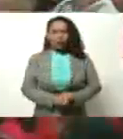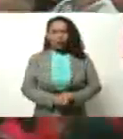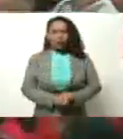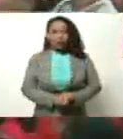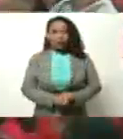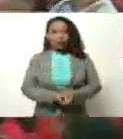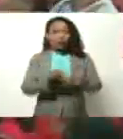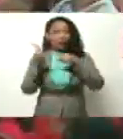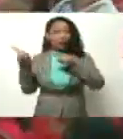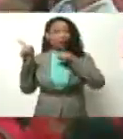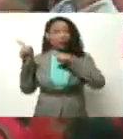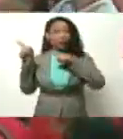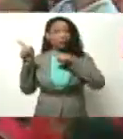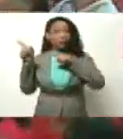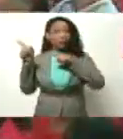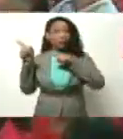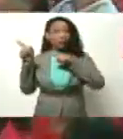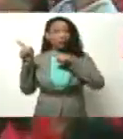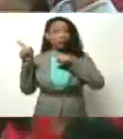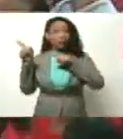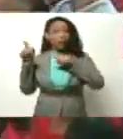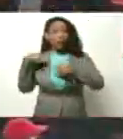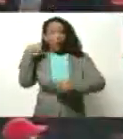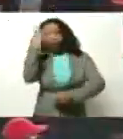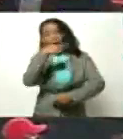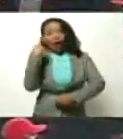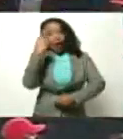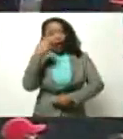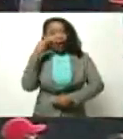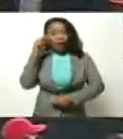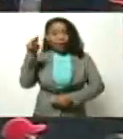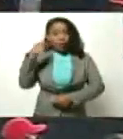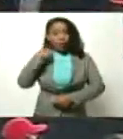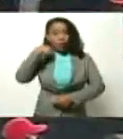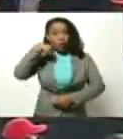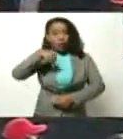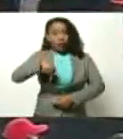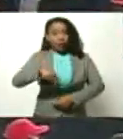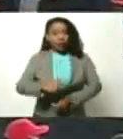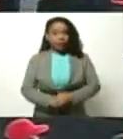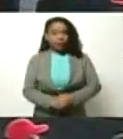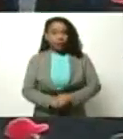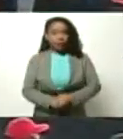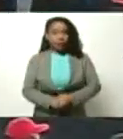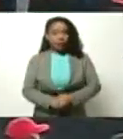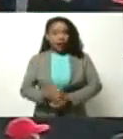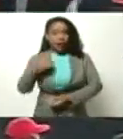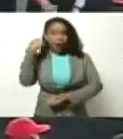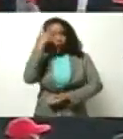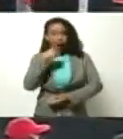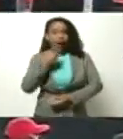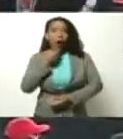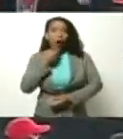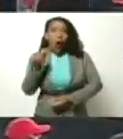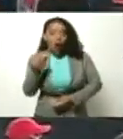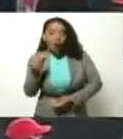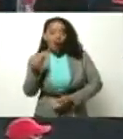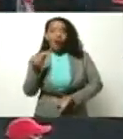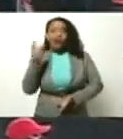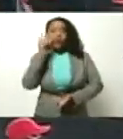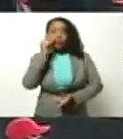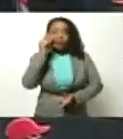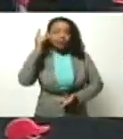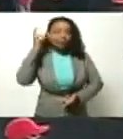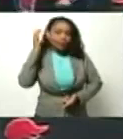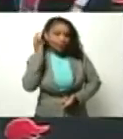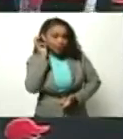Y eso y los rostros que vemos que veo yo aquí son los rostros del joven de la joven